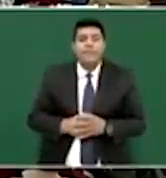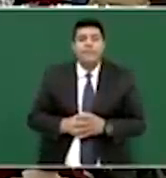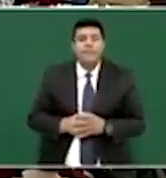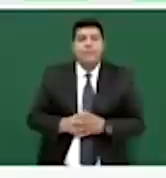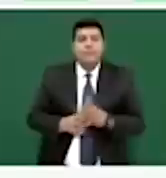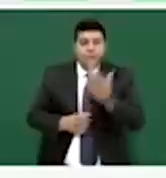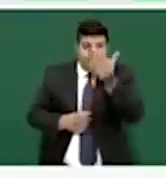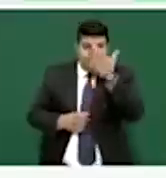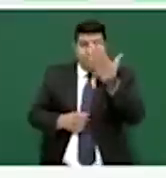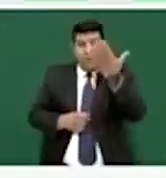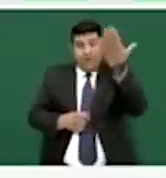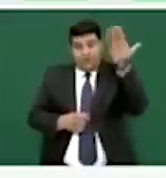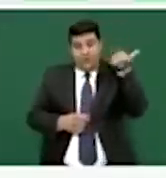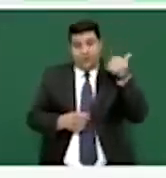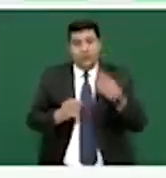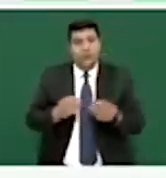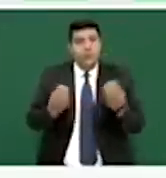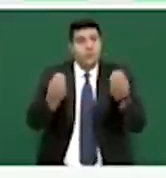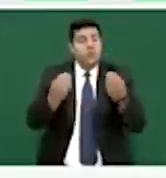antes del plan